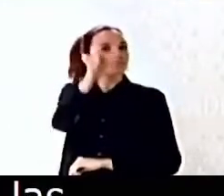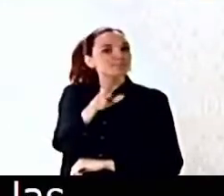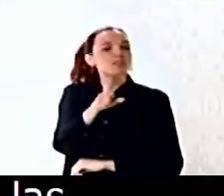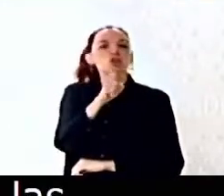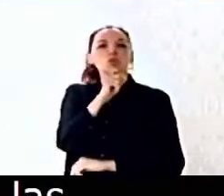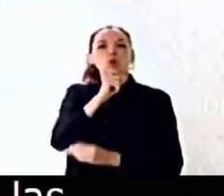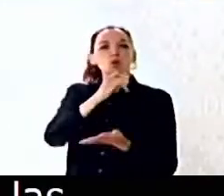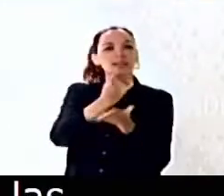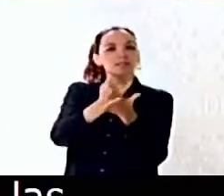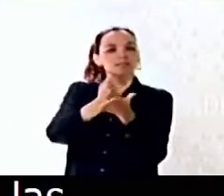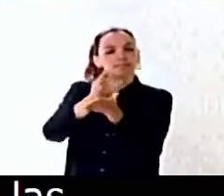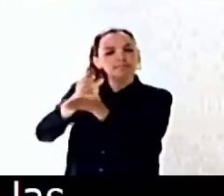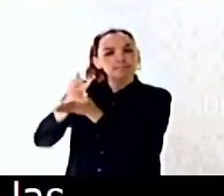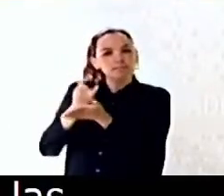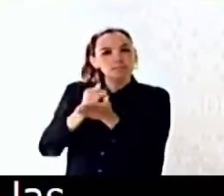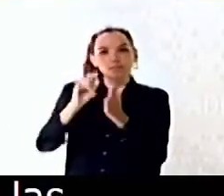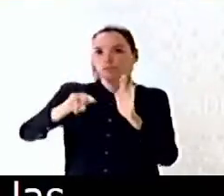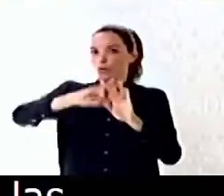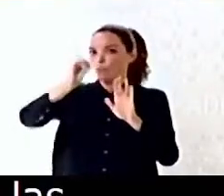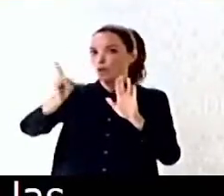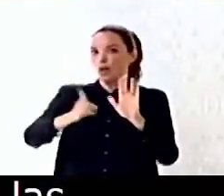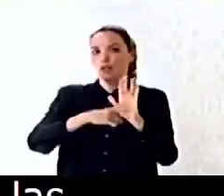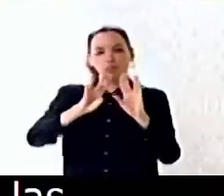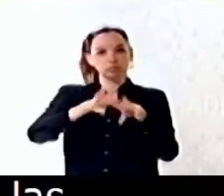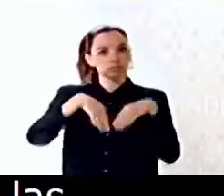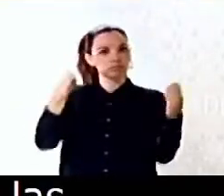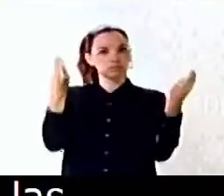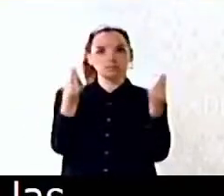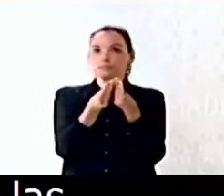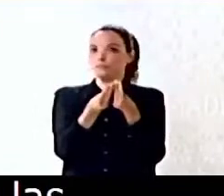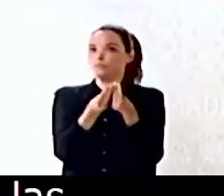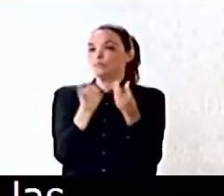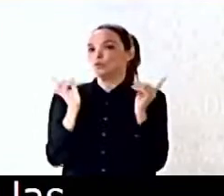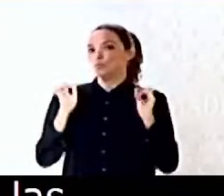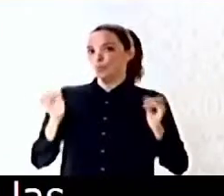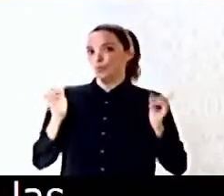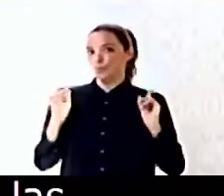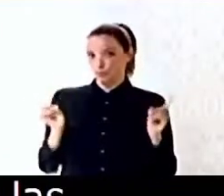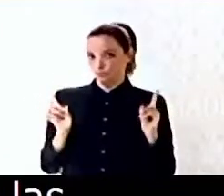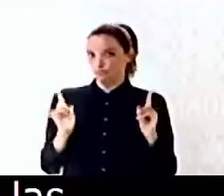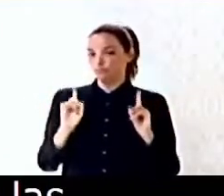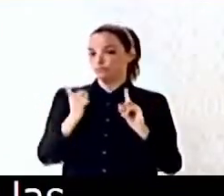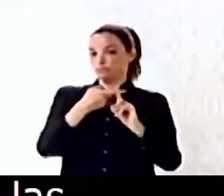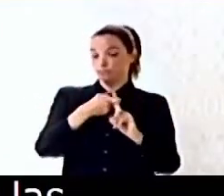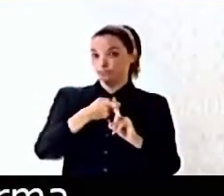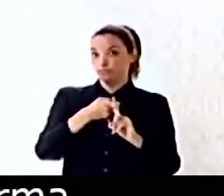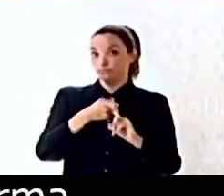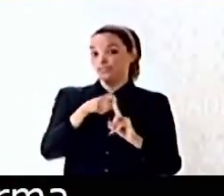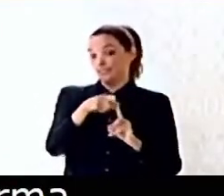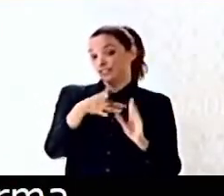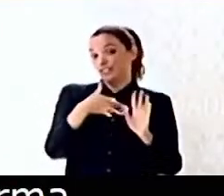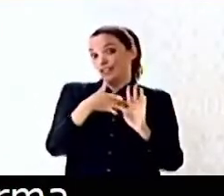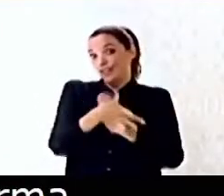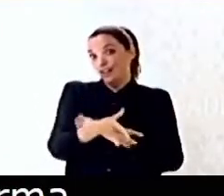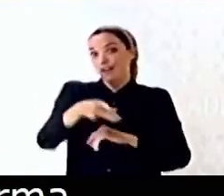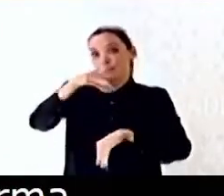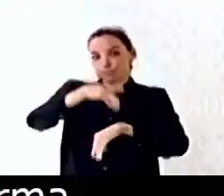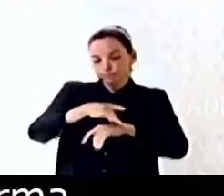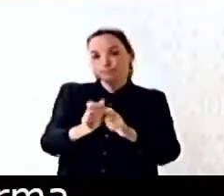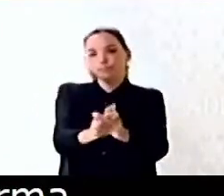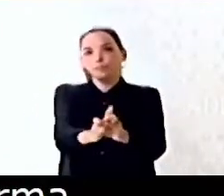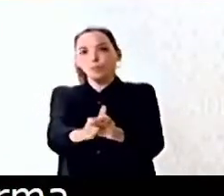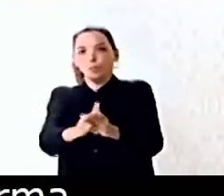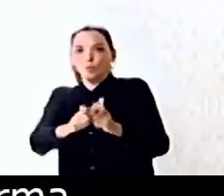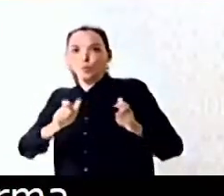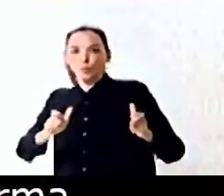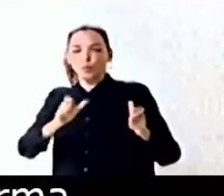cribados que estamos haciendo dentro de las residencias de forma preventiva. Eso hace que tengamos una tasa de incidencia en la